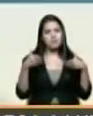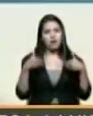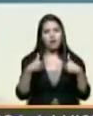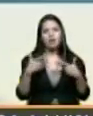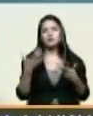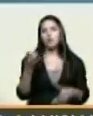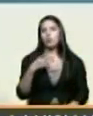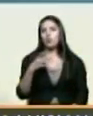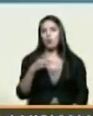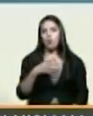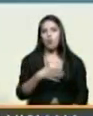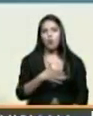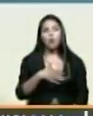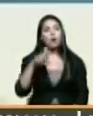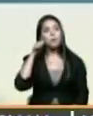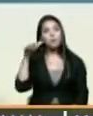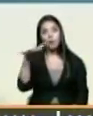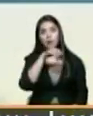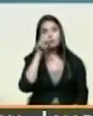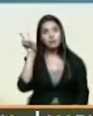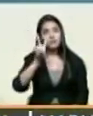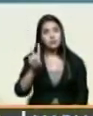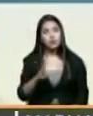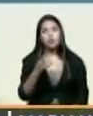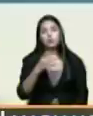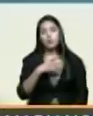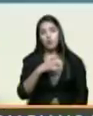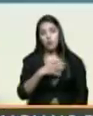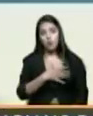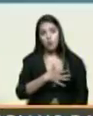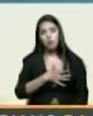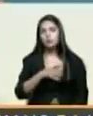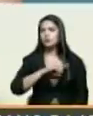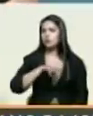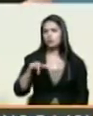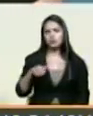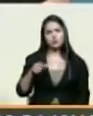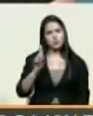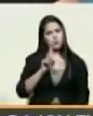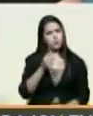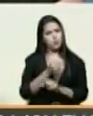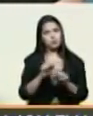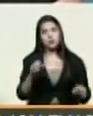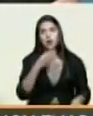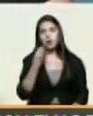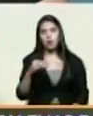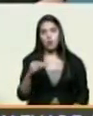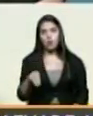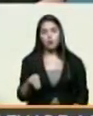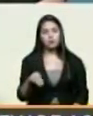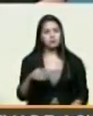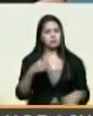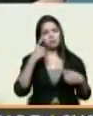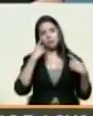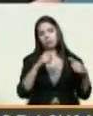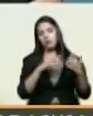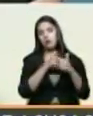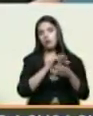causaron dolor al pueblo de Venezuela. Nosotros no podemos dejar que esos jóvenes se pierdan en la